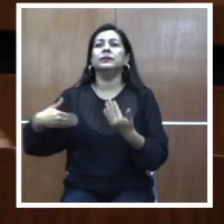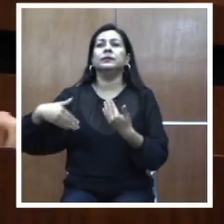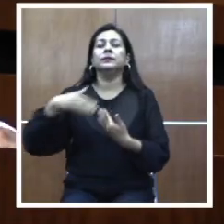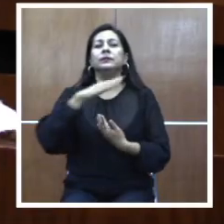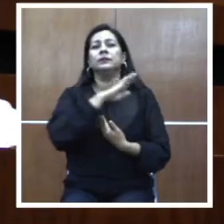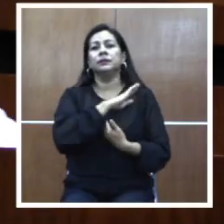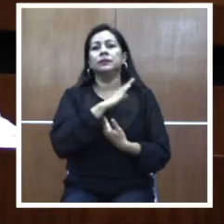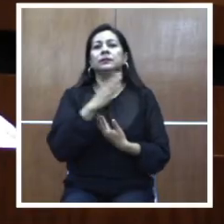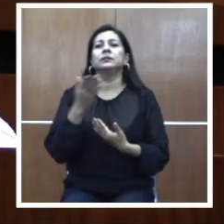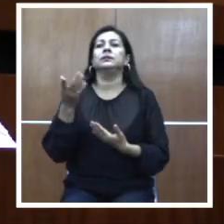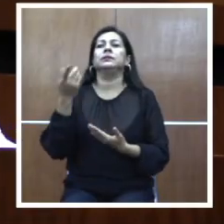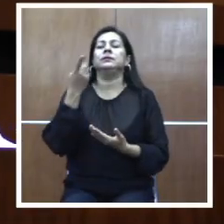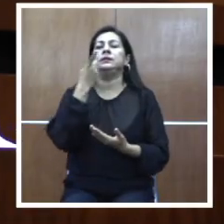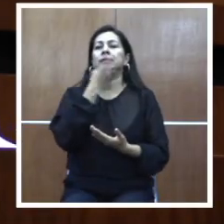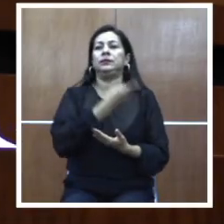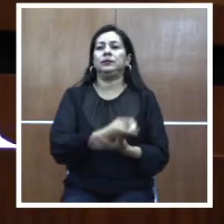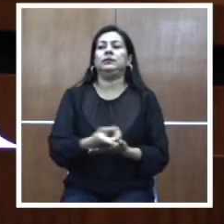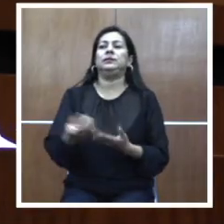diálogo y la cooperación